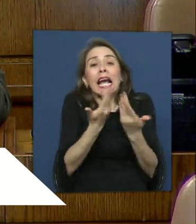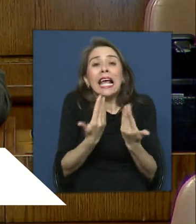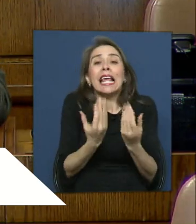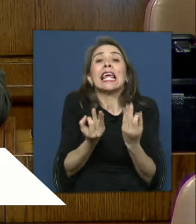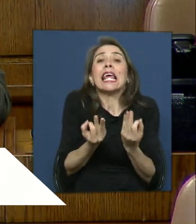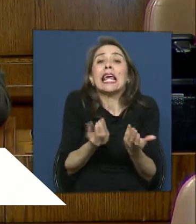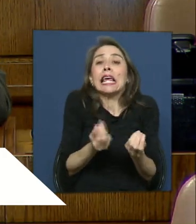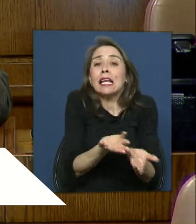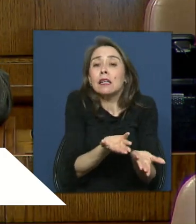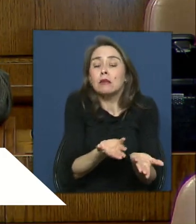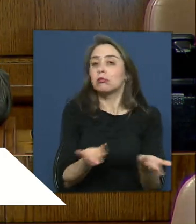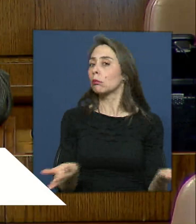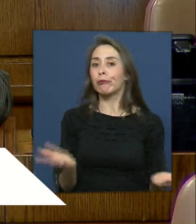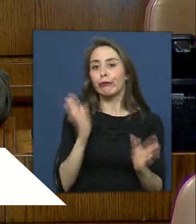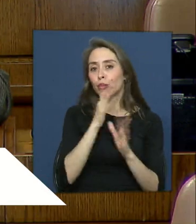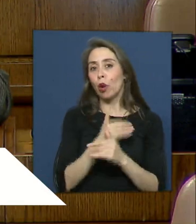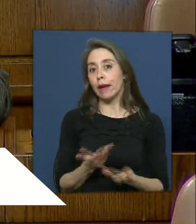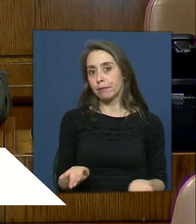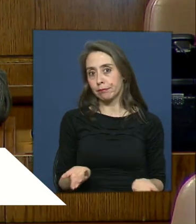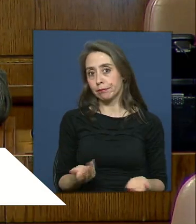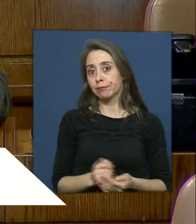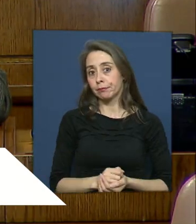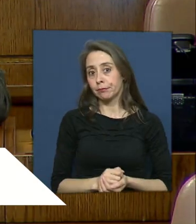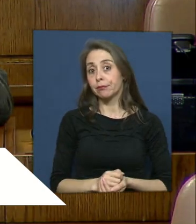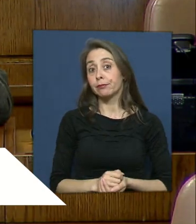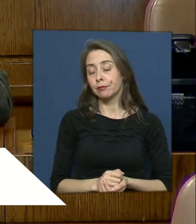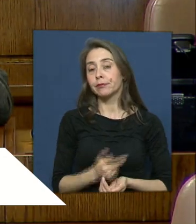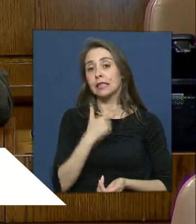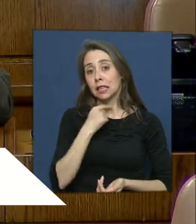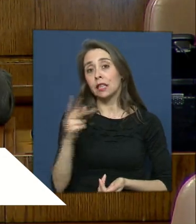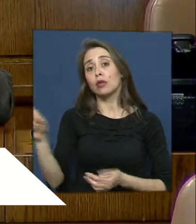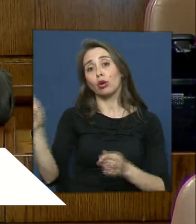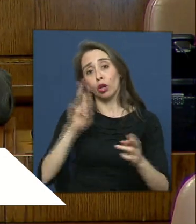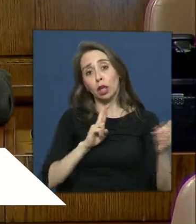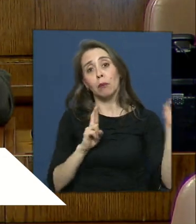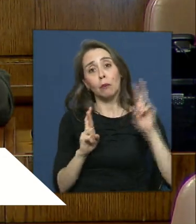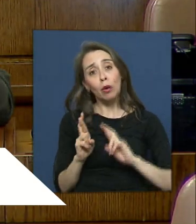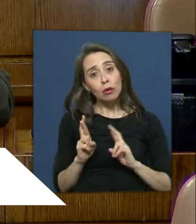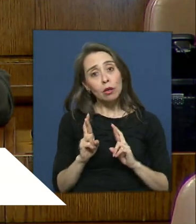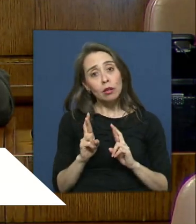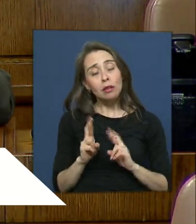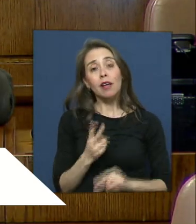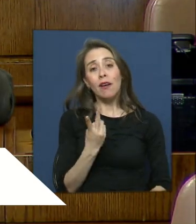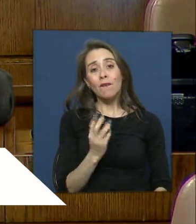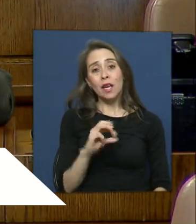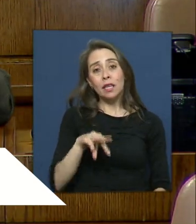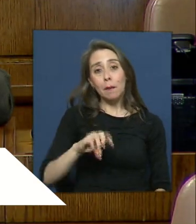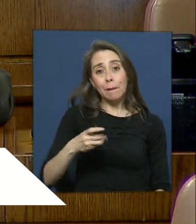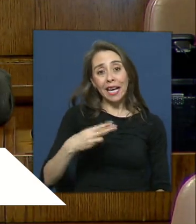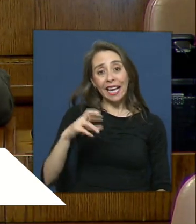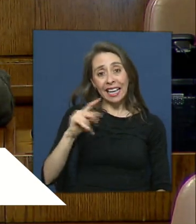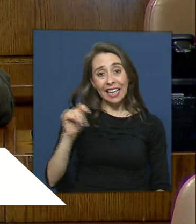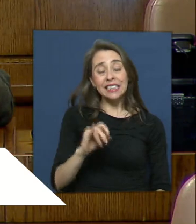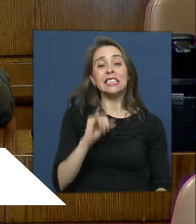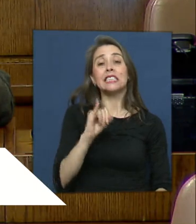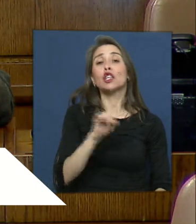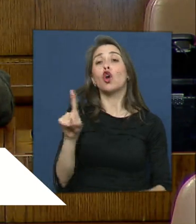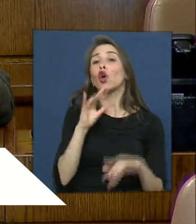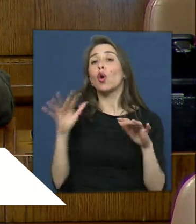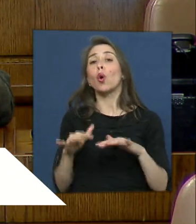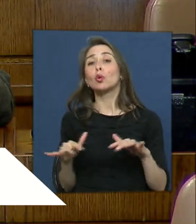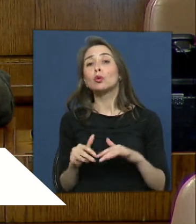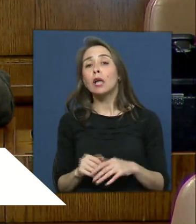está. Queremos que nos contesten, queremos saber si estos 20 MHz están siendo ocupados o no,